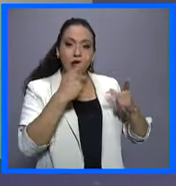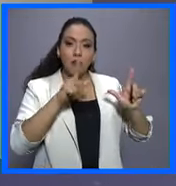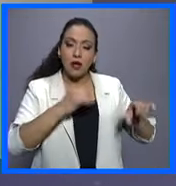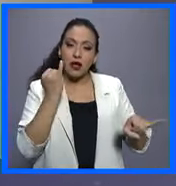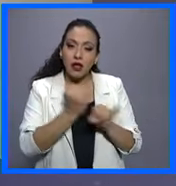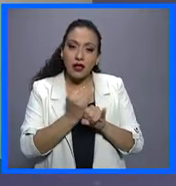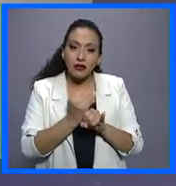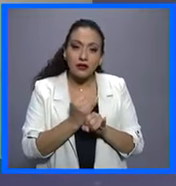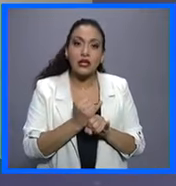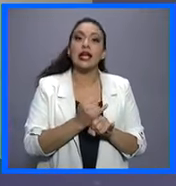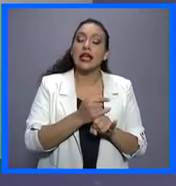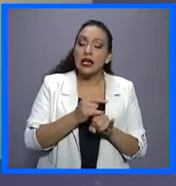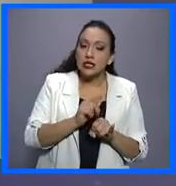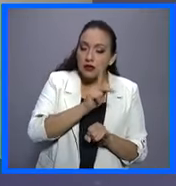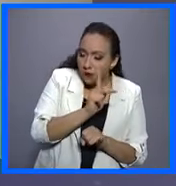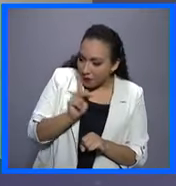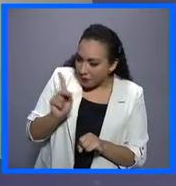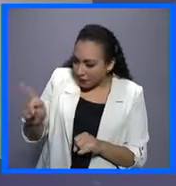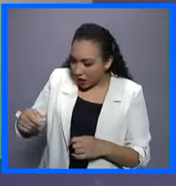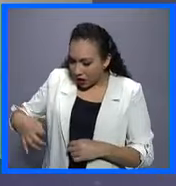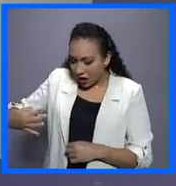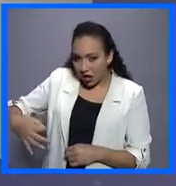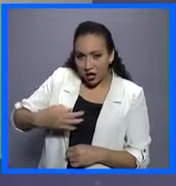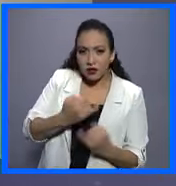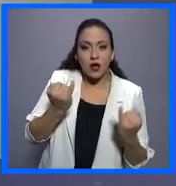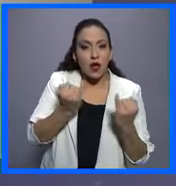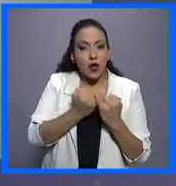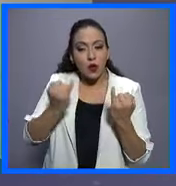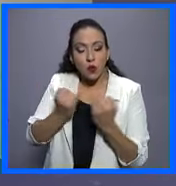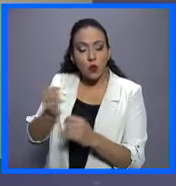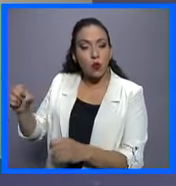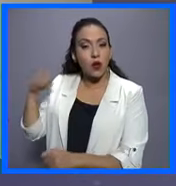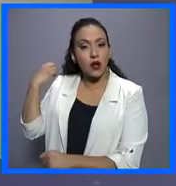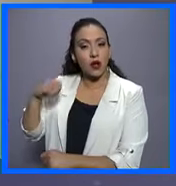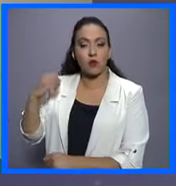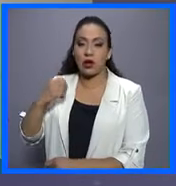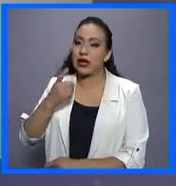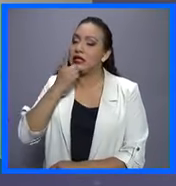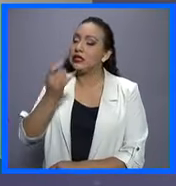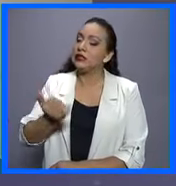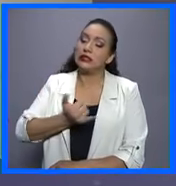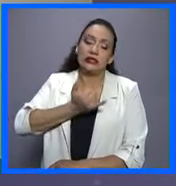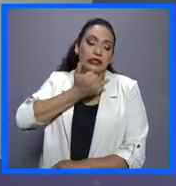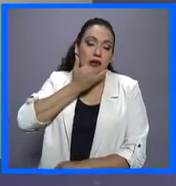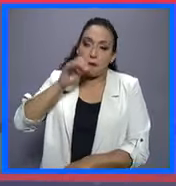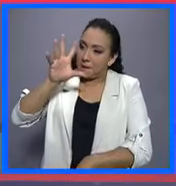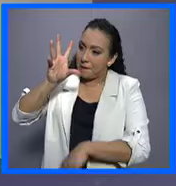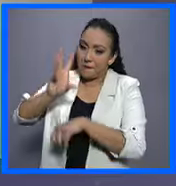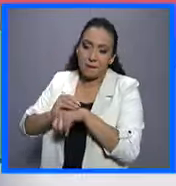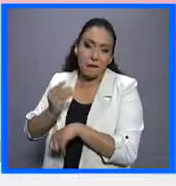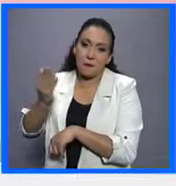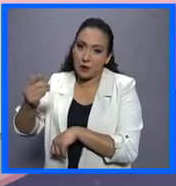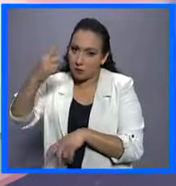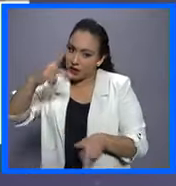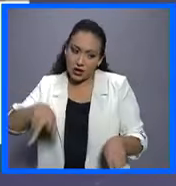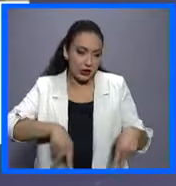diversas prendas estilo top corsé, con los diseños característicos de esta región, sin haber solicitado el permiso correspondiente, otorgado